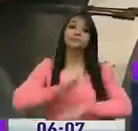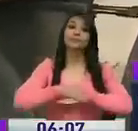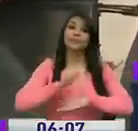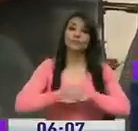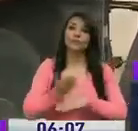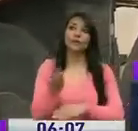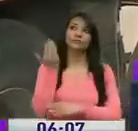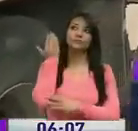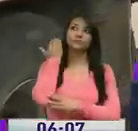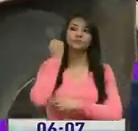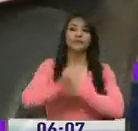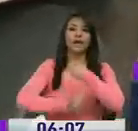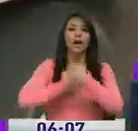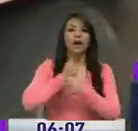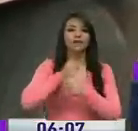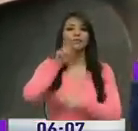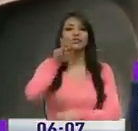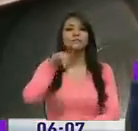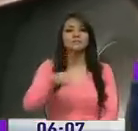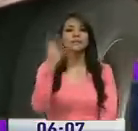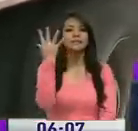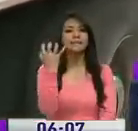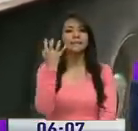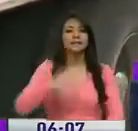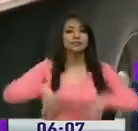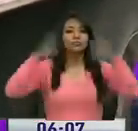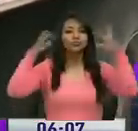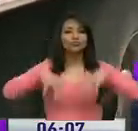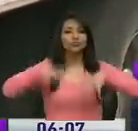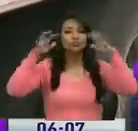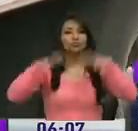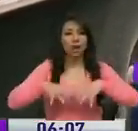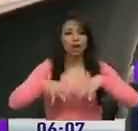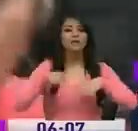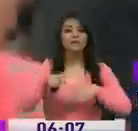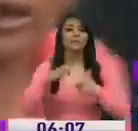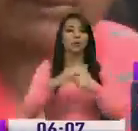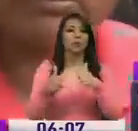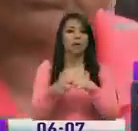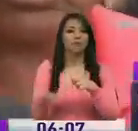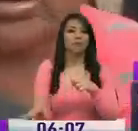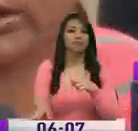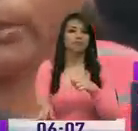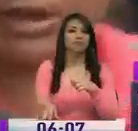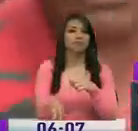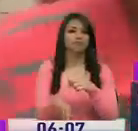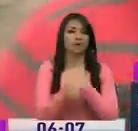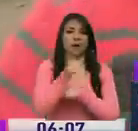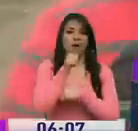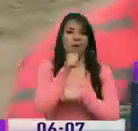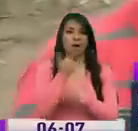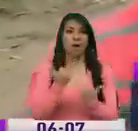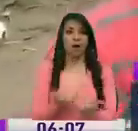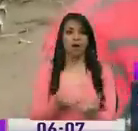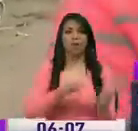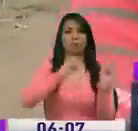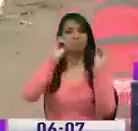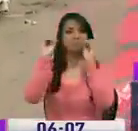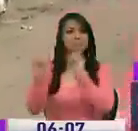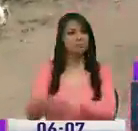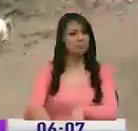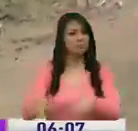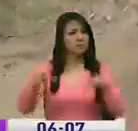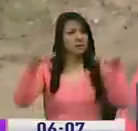el 2015 cuando hubo las afectaciones de las lluvias fuertes Pues nos ocasionó un grave problema hasta hoy día vimos que han venido a votar una